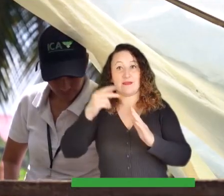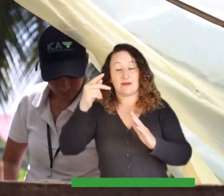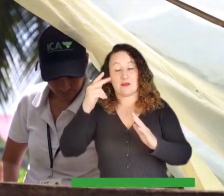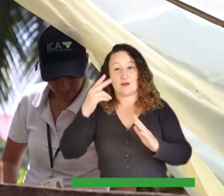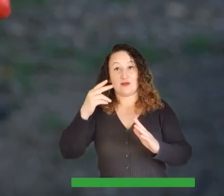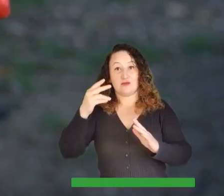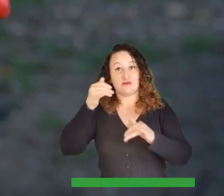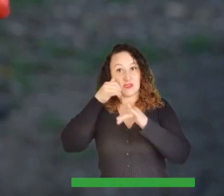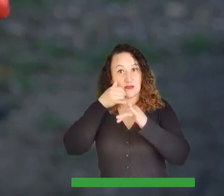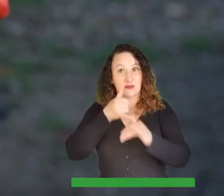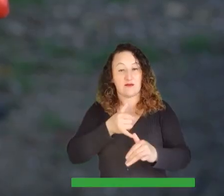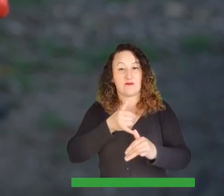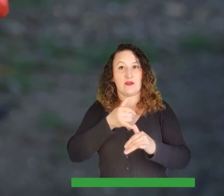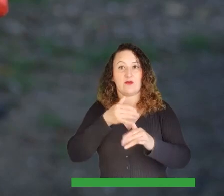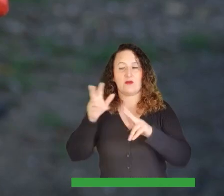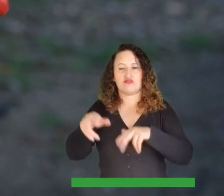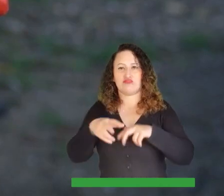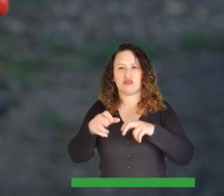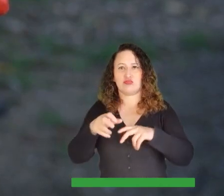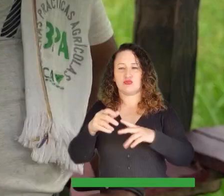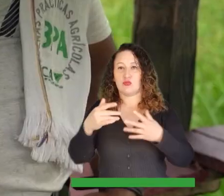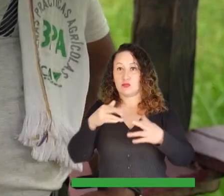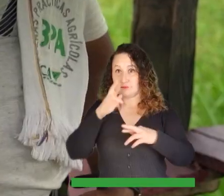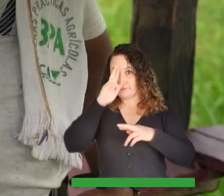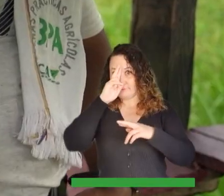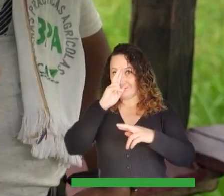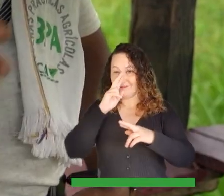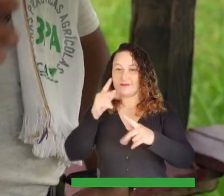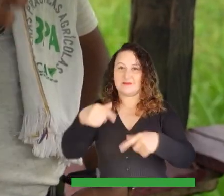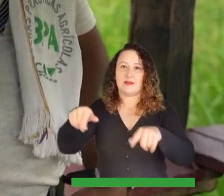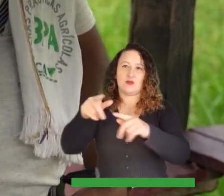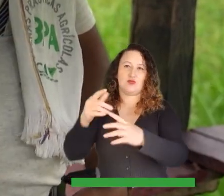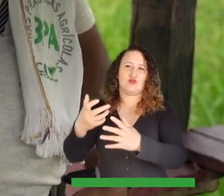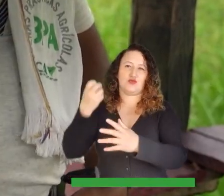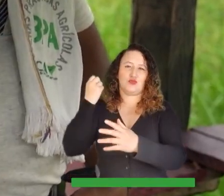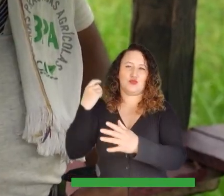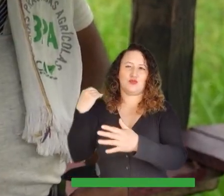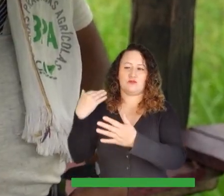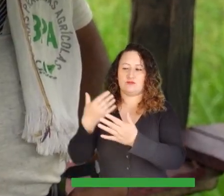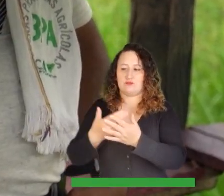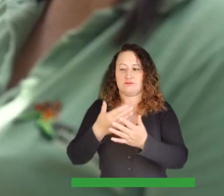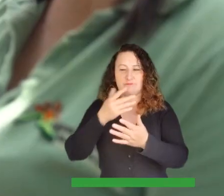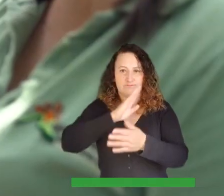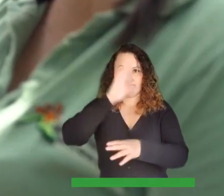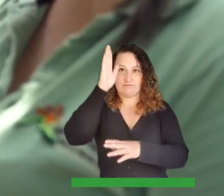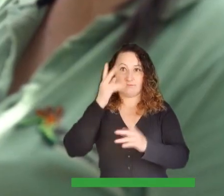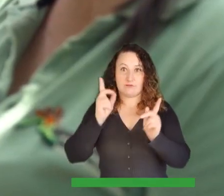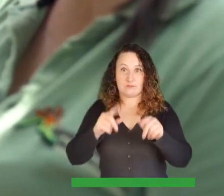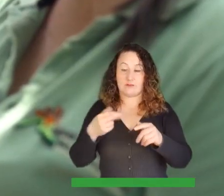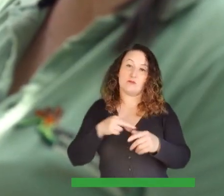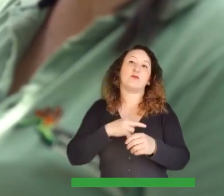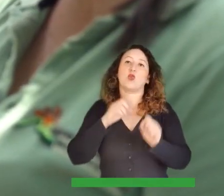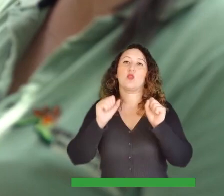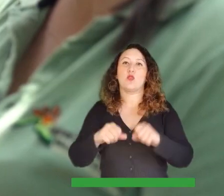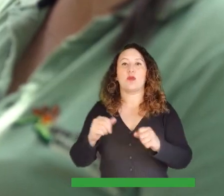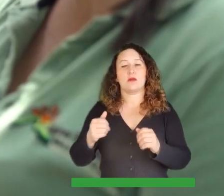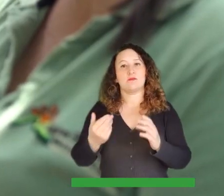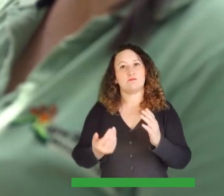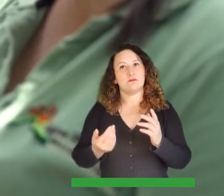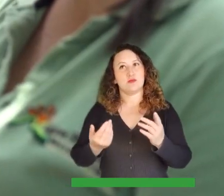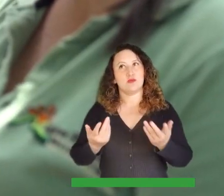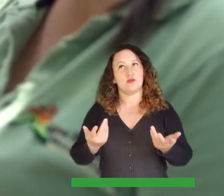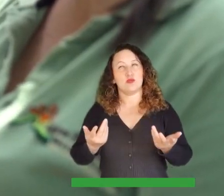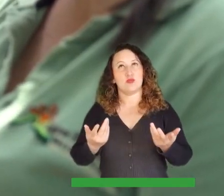técnico, científico, agroecológico, desde el respeto de lo que ellos ya vienen haciendo, de sus tradiciones, para nosotros poder hacer de una